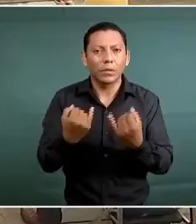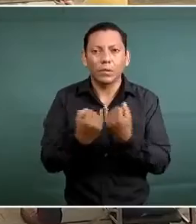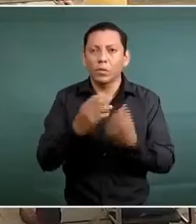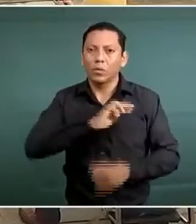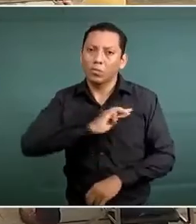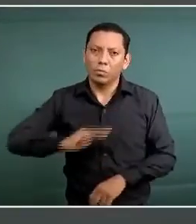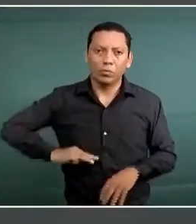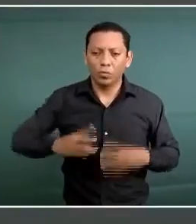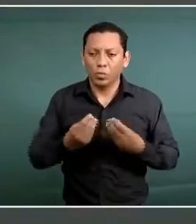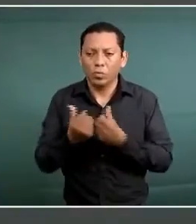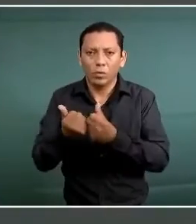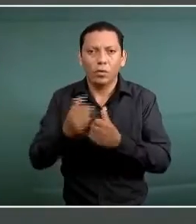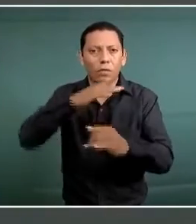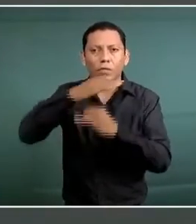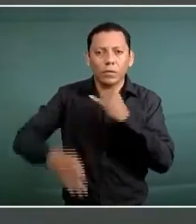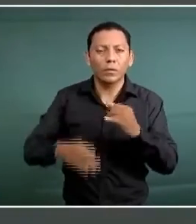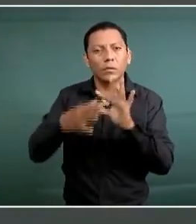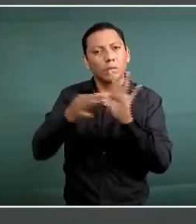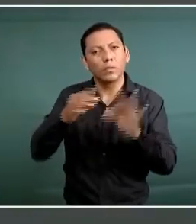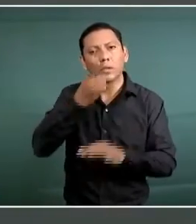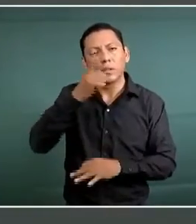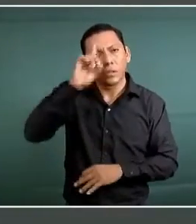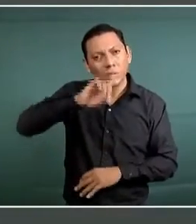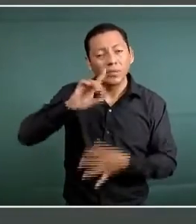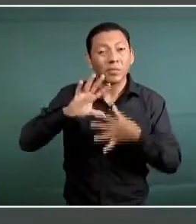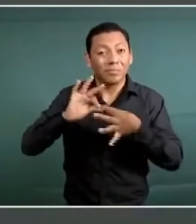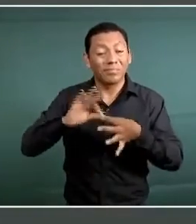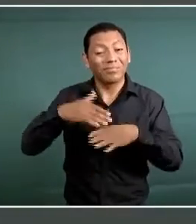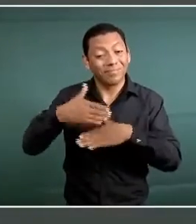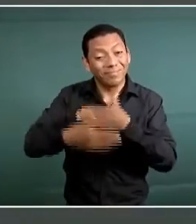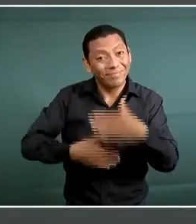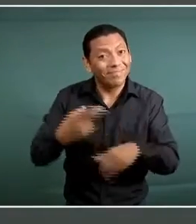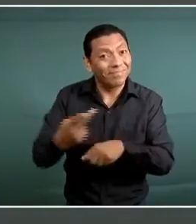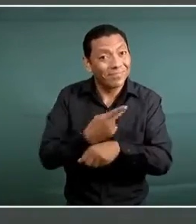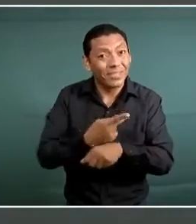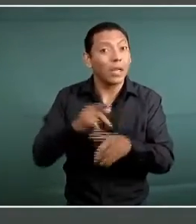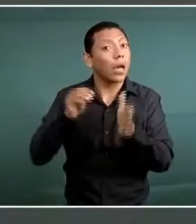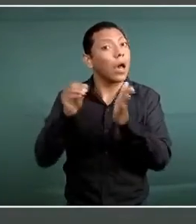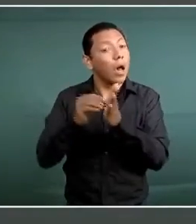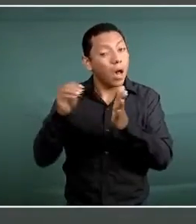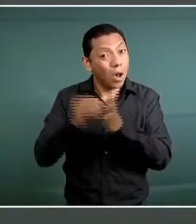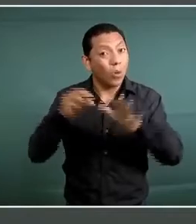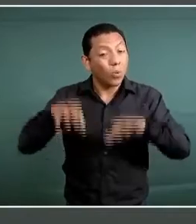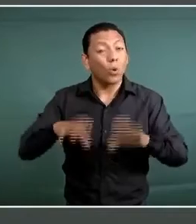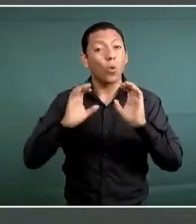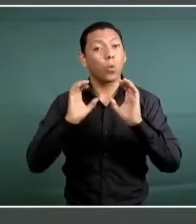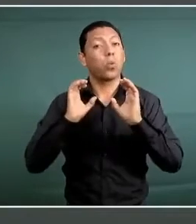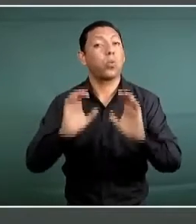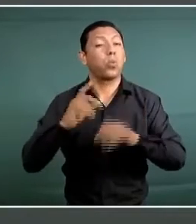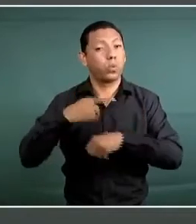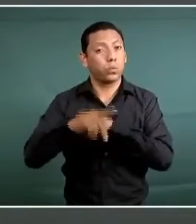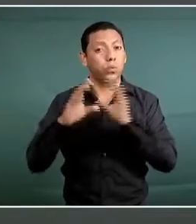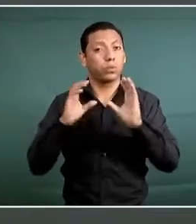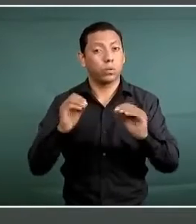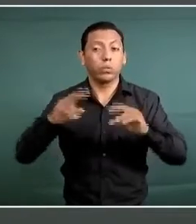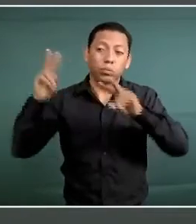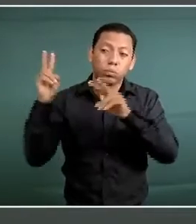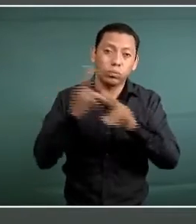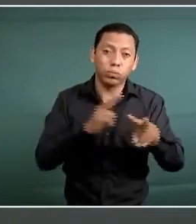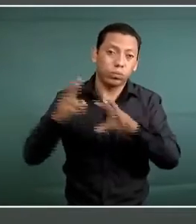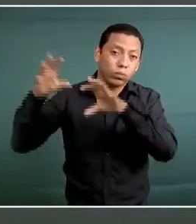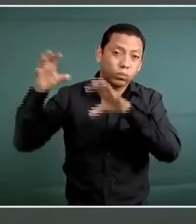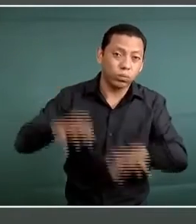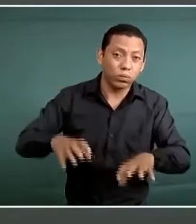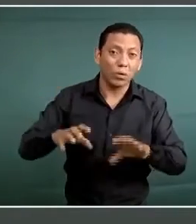municipales. Por último, las recomendaciones, las condiciones van a continuar, debemos extremar precauciones ante el viento, la